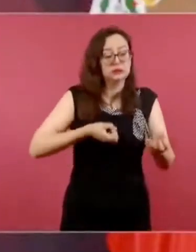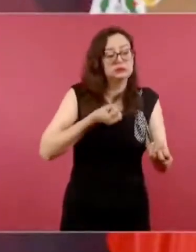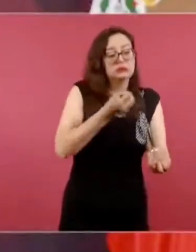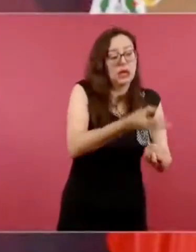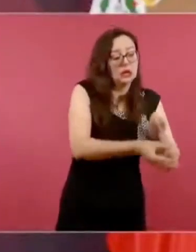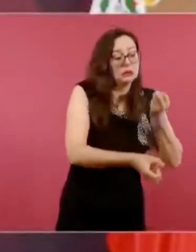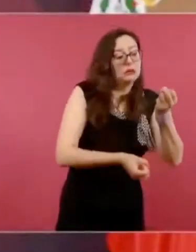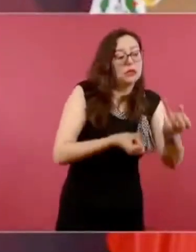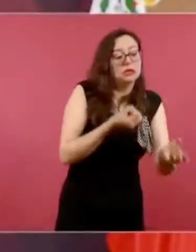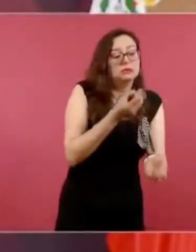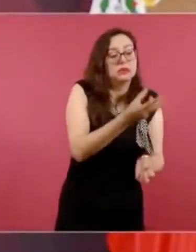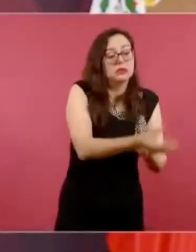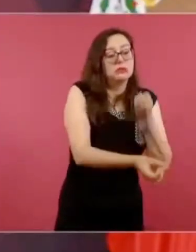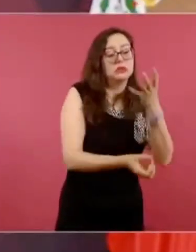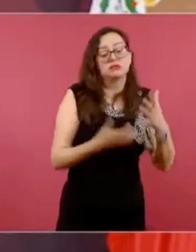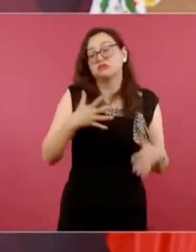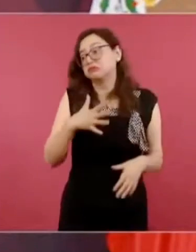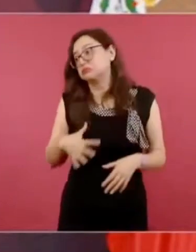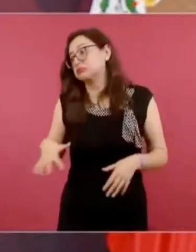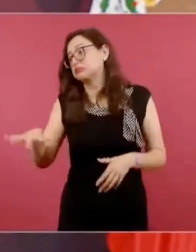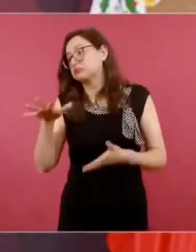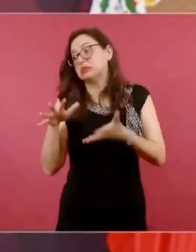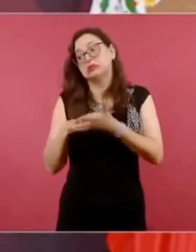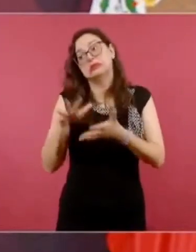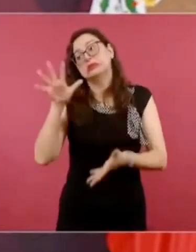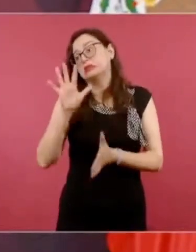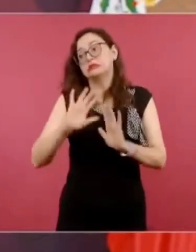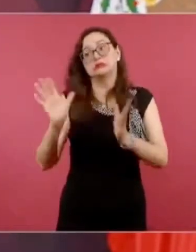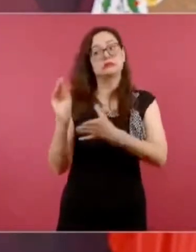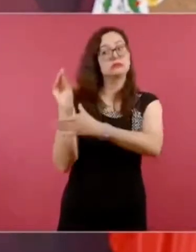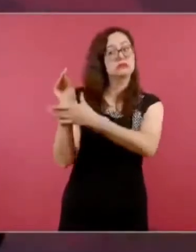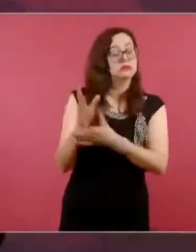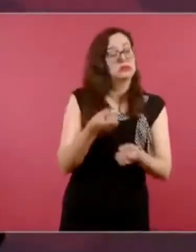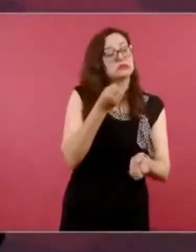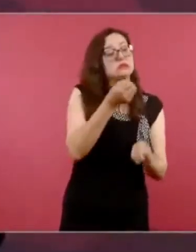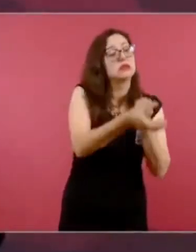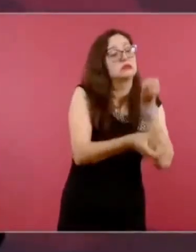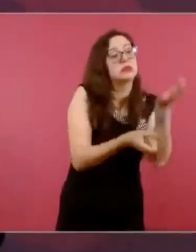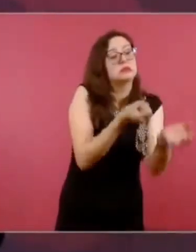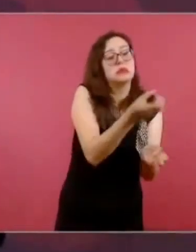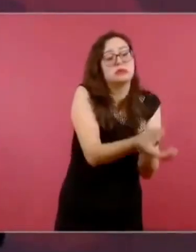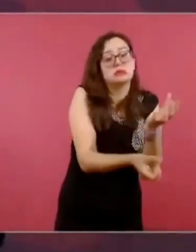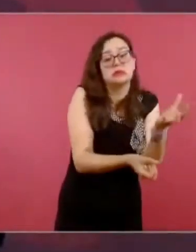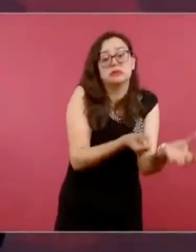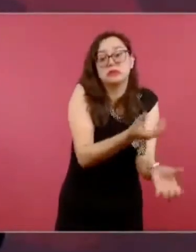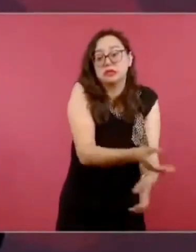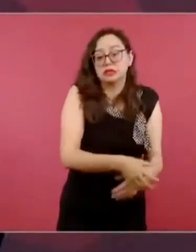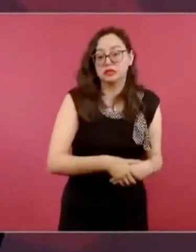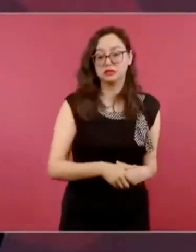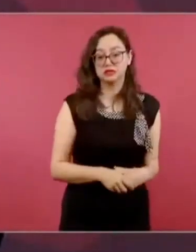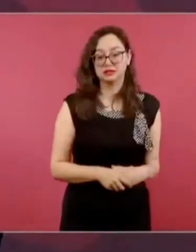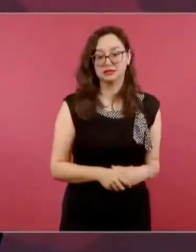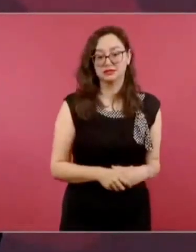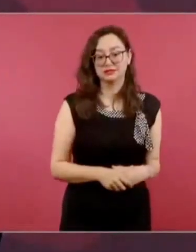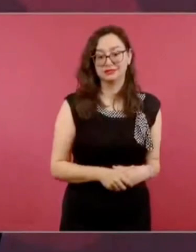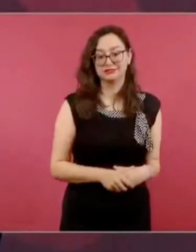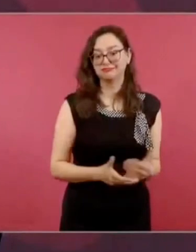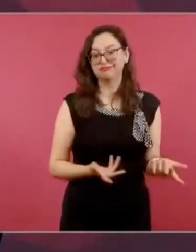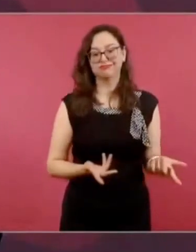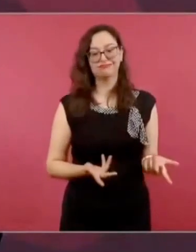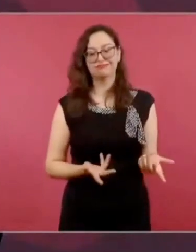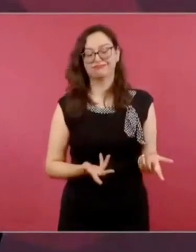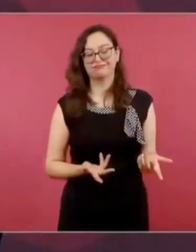solo representa a una minoría. Entonces sí es importantísimo